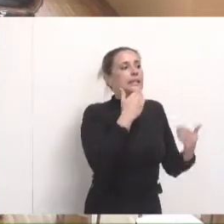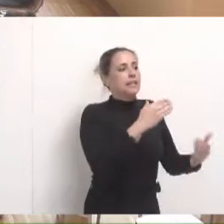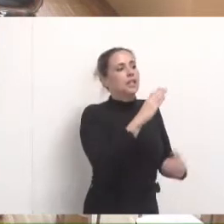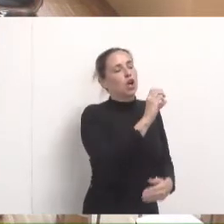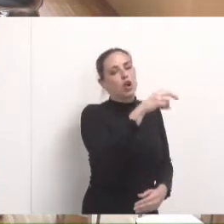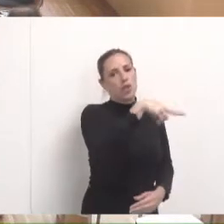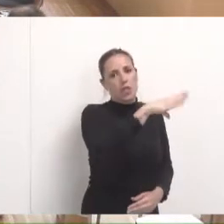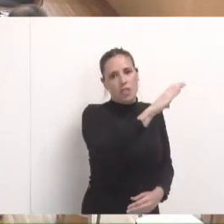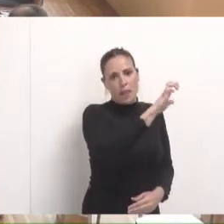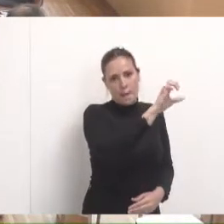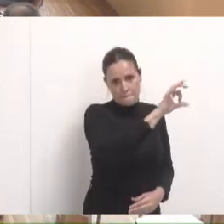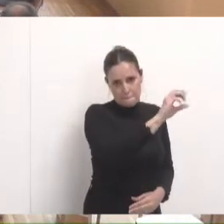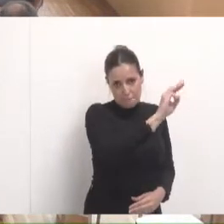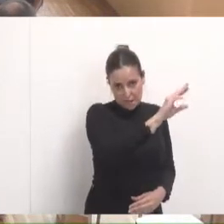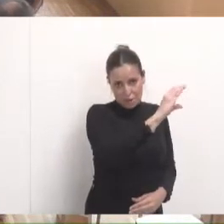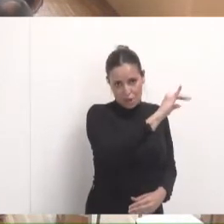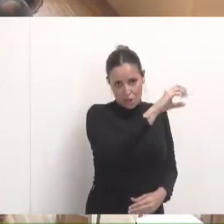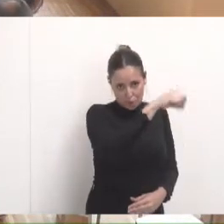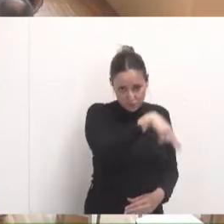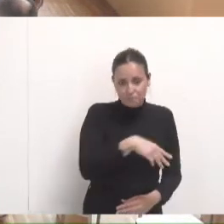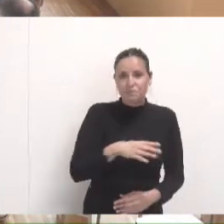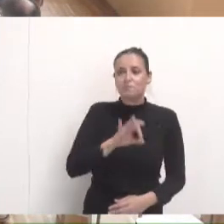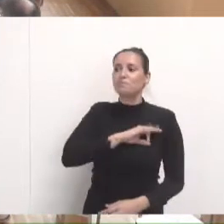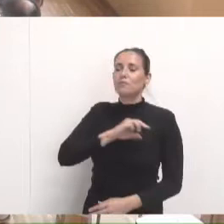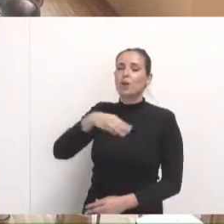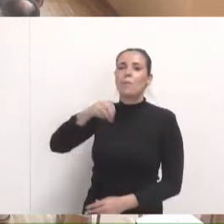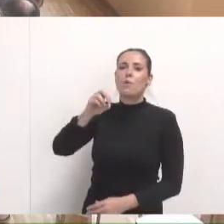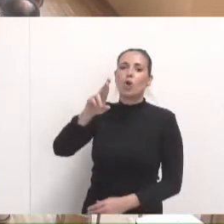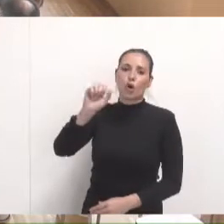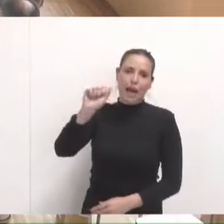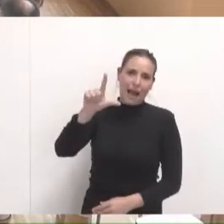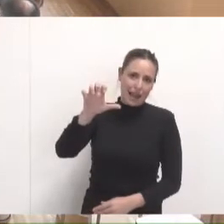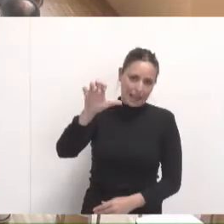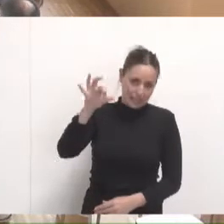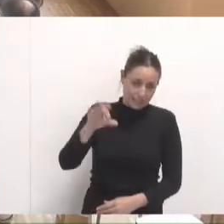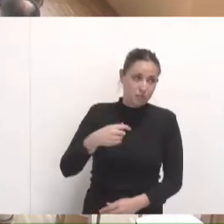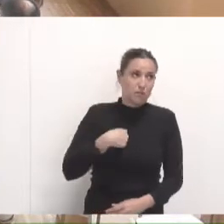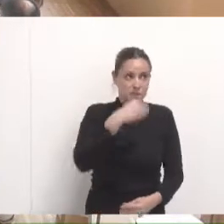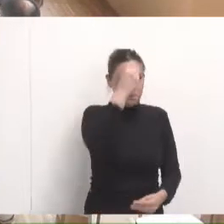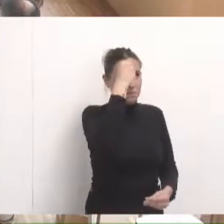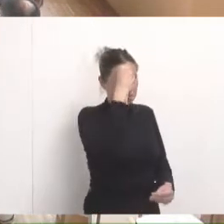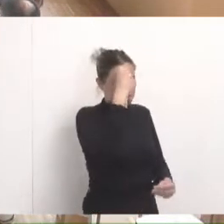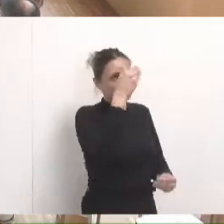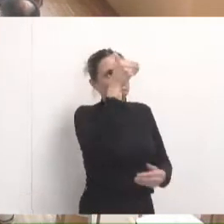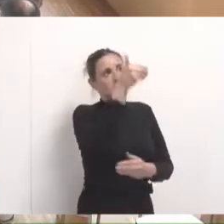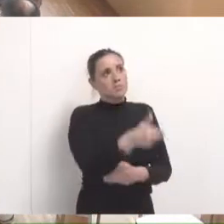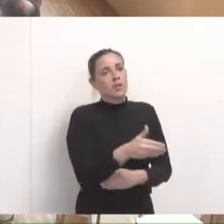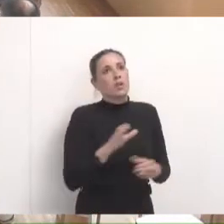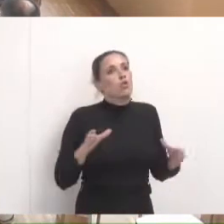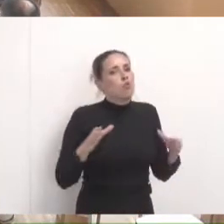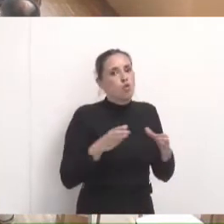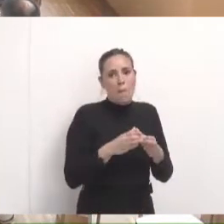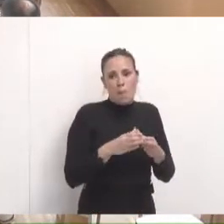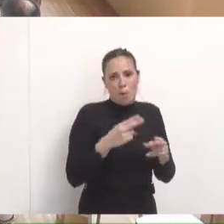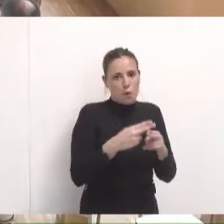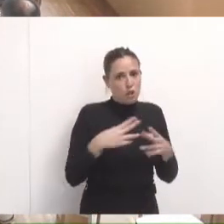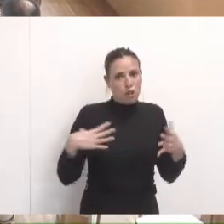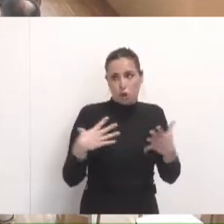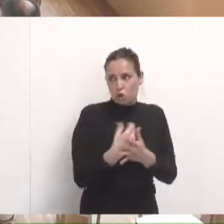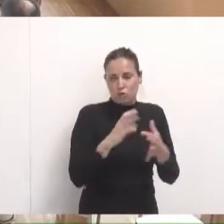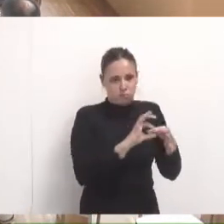Bueno, yo creo que es importante que tengamos un consenso entre todos los grupos políticos, además en un aspecto tan importante y